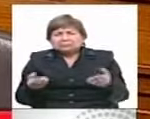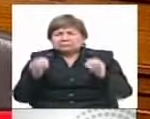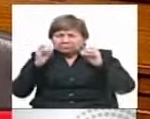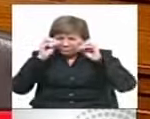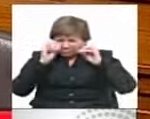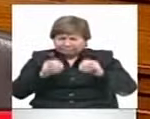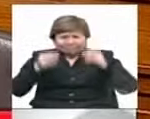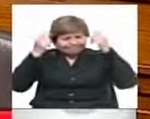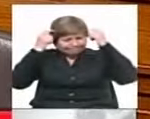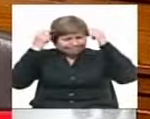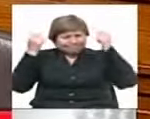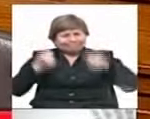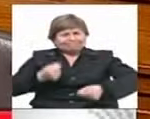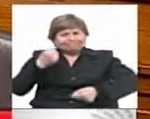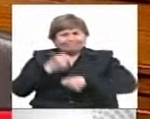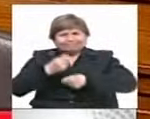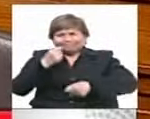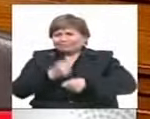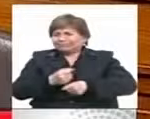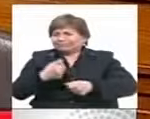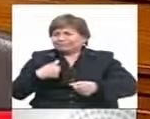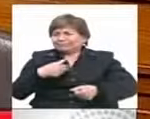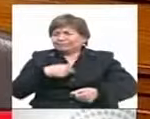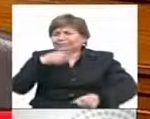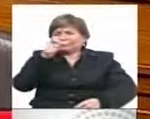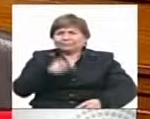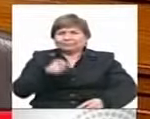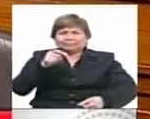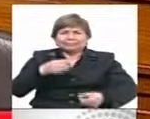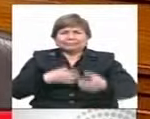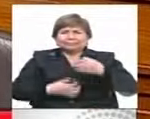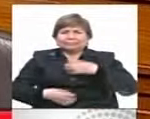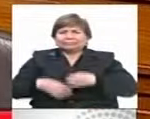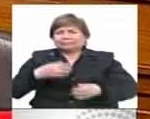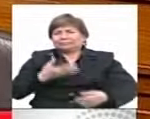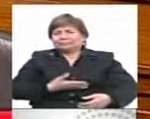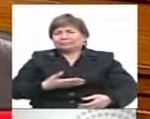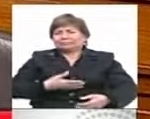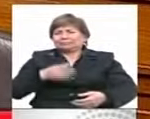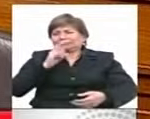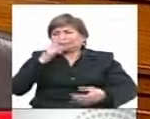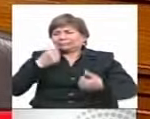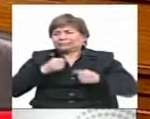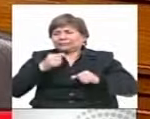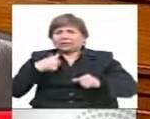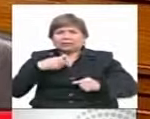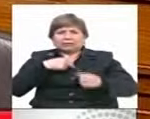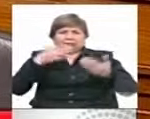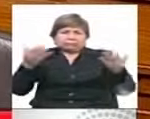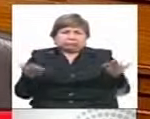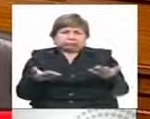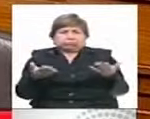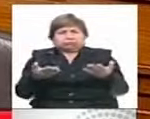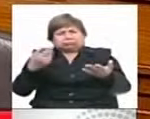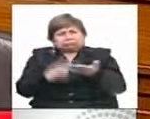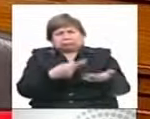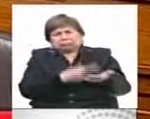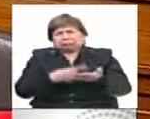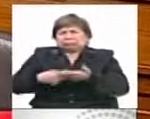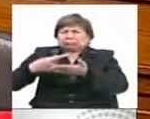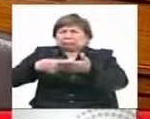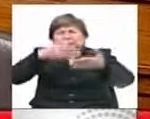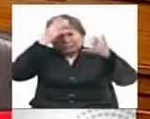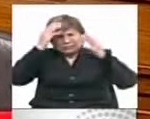Pongámonos de una vez a trabajar, señores. Nuestra gente se muere de hambre. Y no es posible que nosotros estemos discutiendo